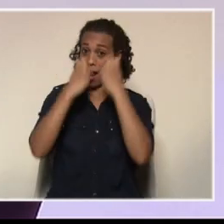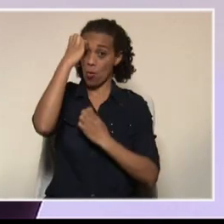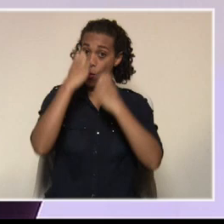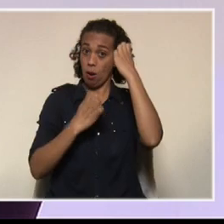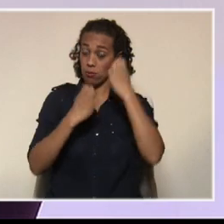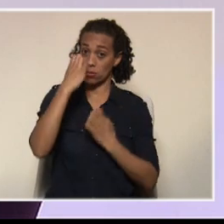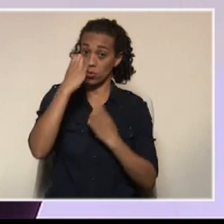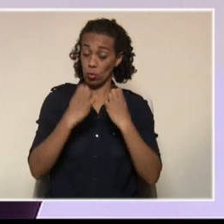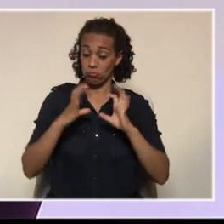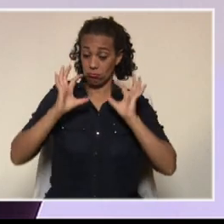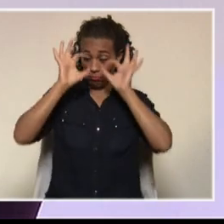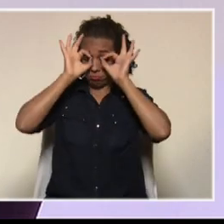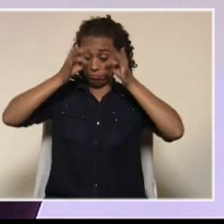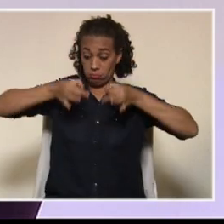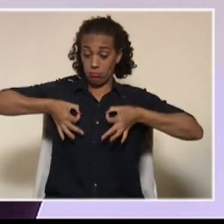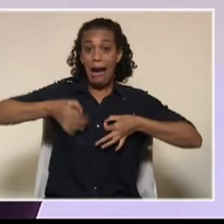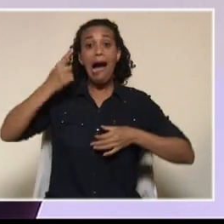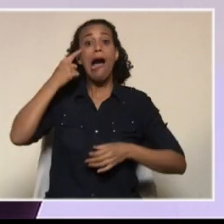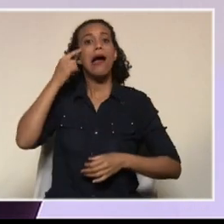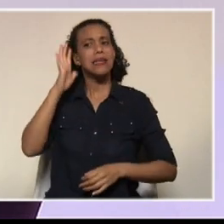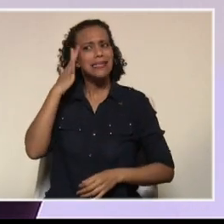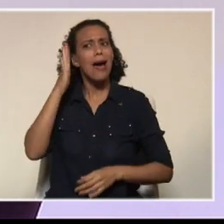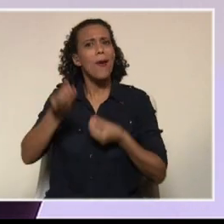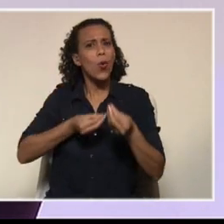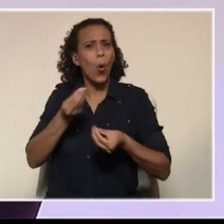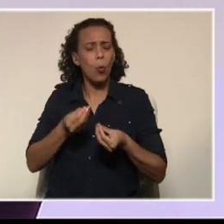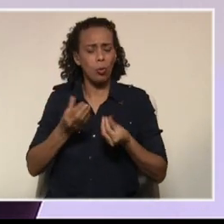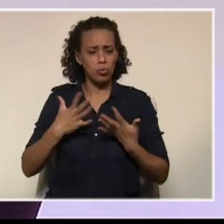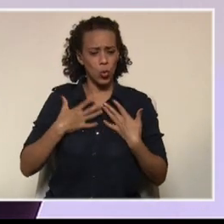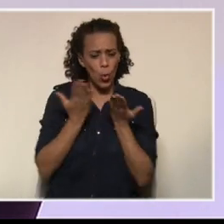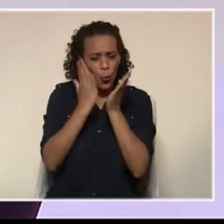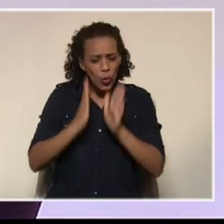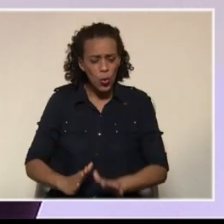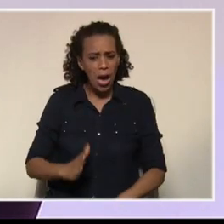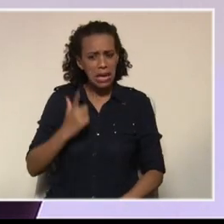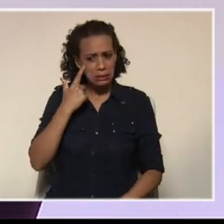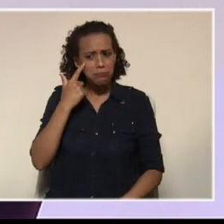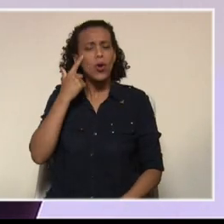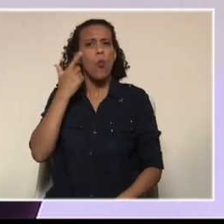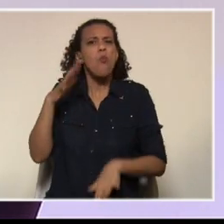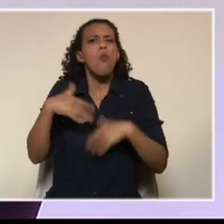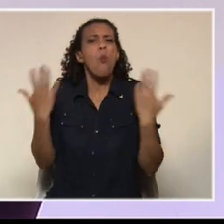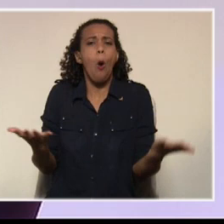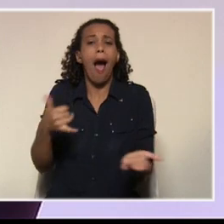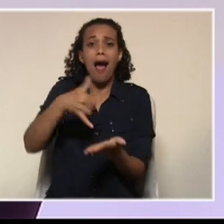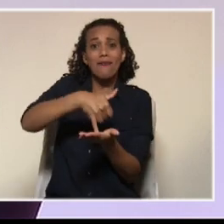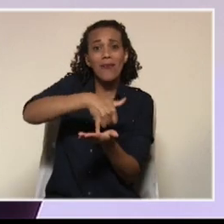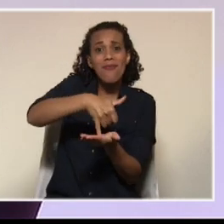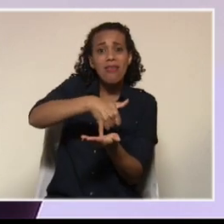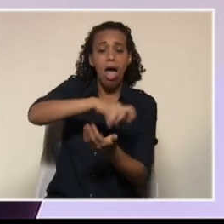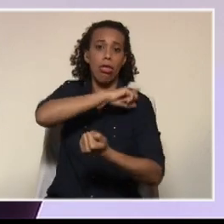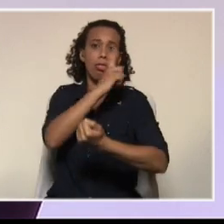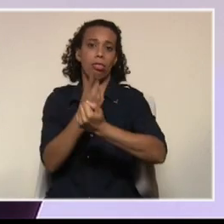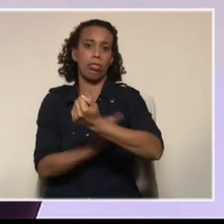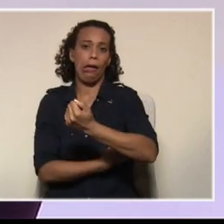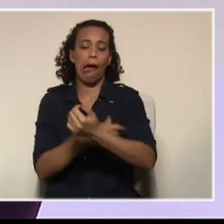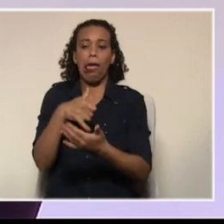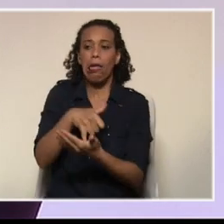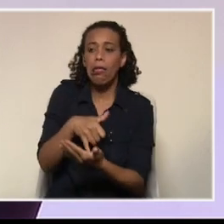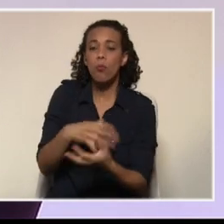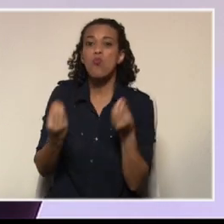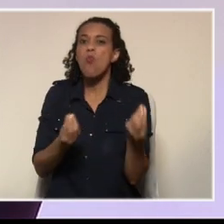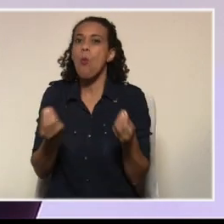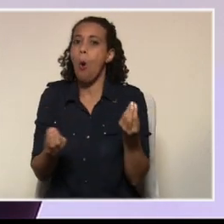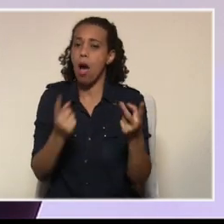Esa autoevaluación me va a permitir a mí, como estudiante, verificar cuáles son mis fortalezas y mis